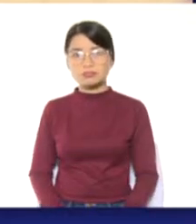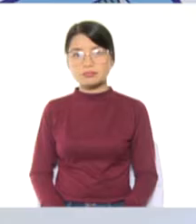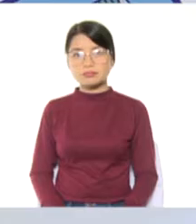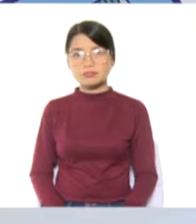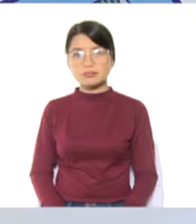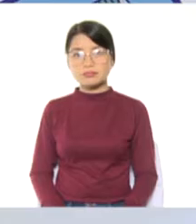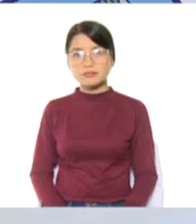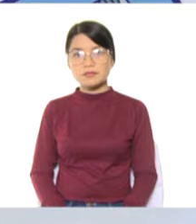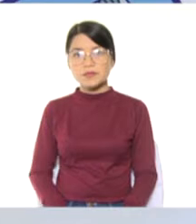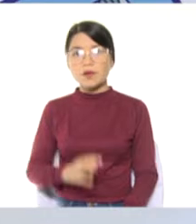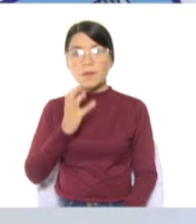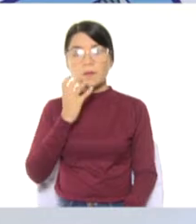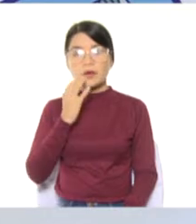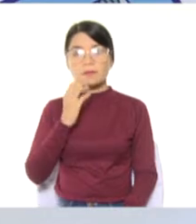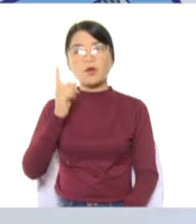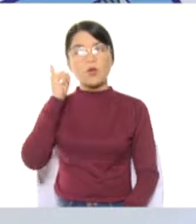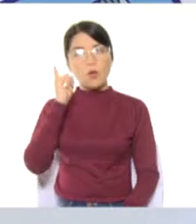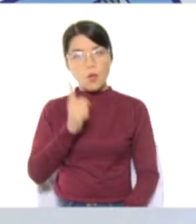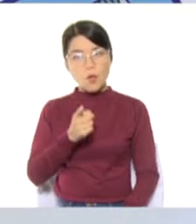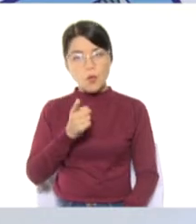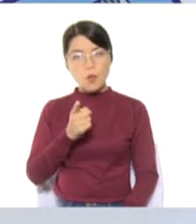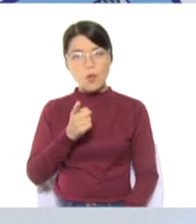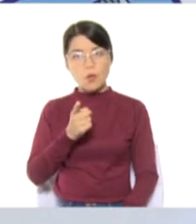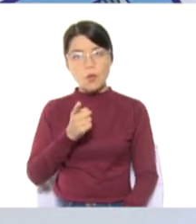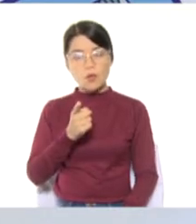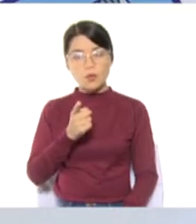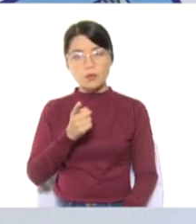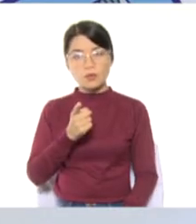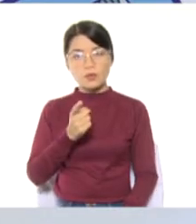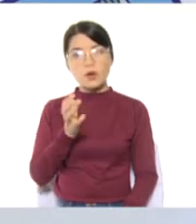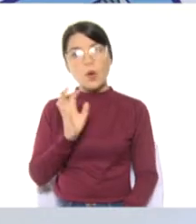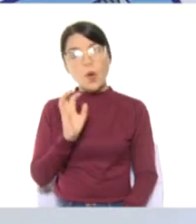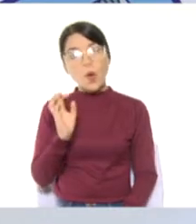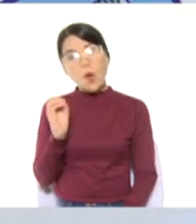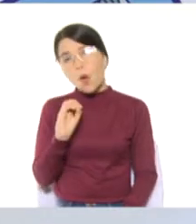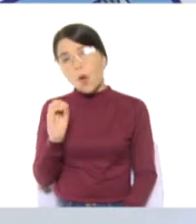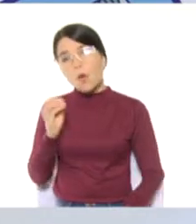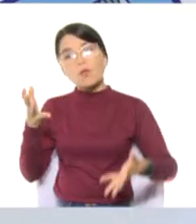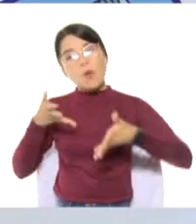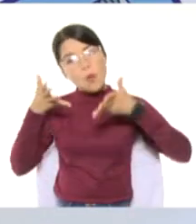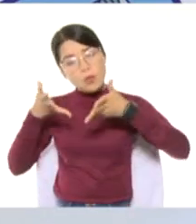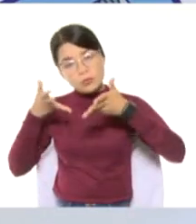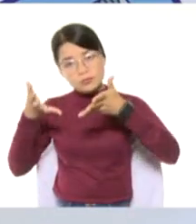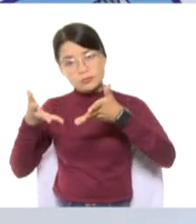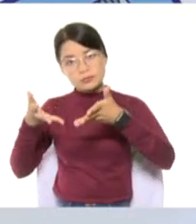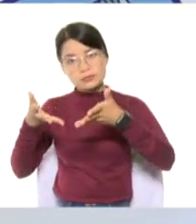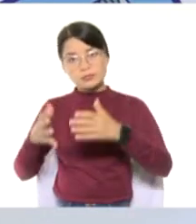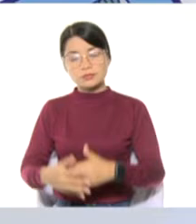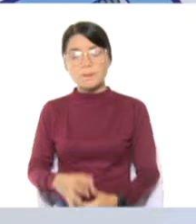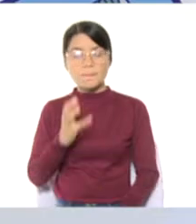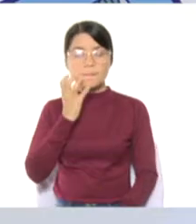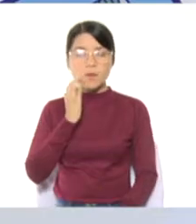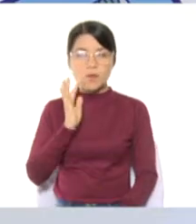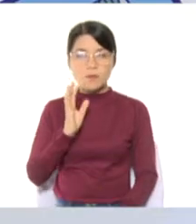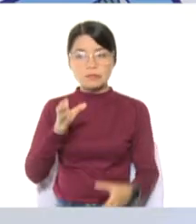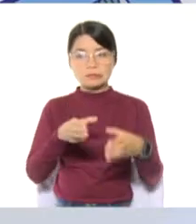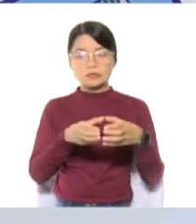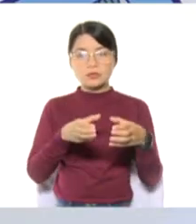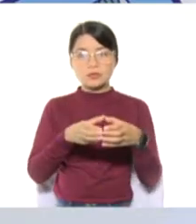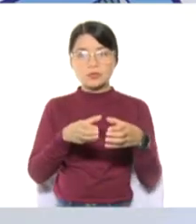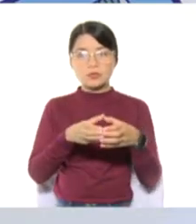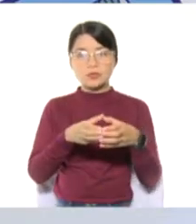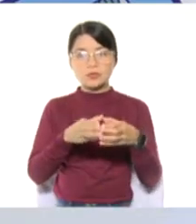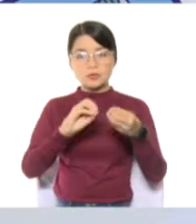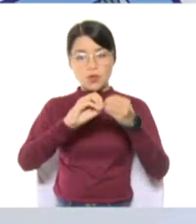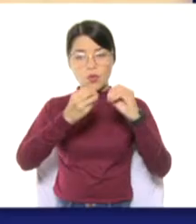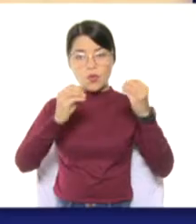sea ordenándole, sugiriéndole o imponiéndole. En este caso, si de pronto estás en un grupo, el ejemplo sería